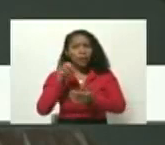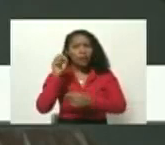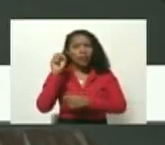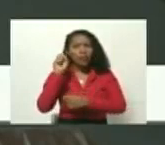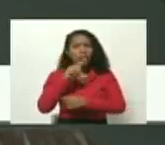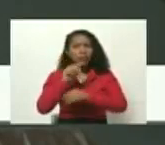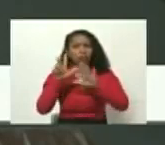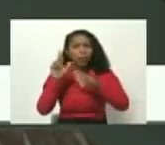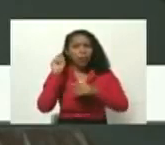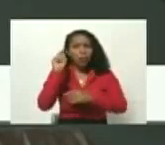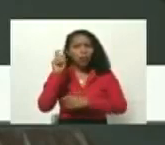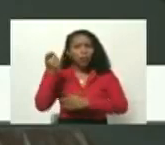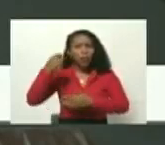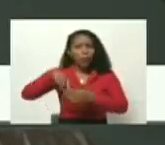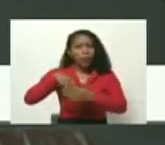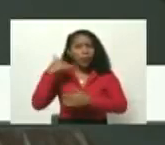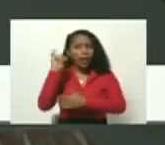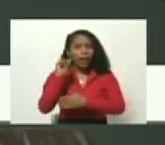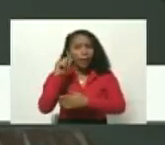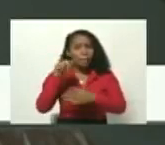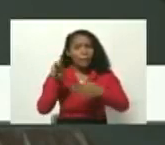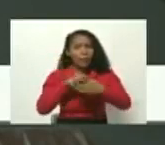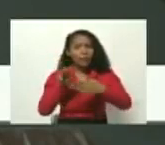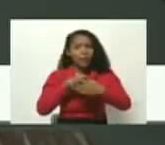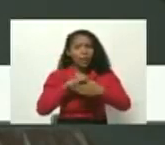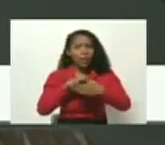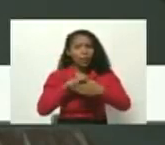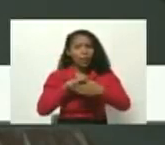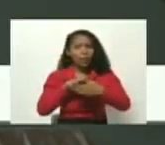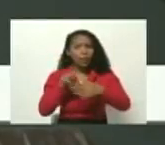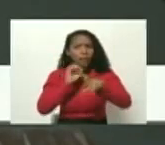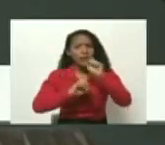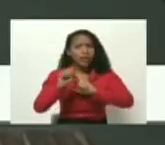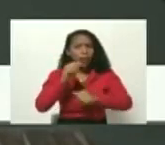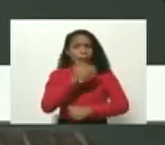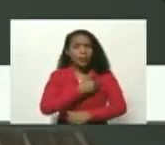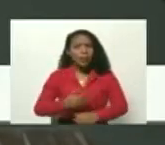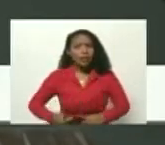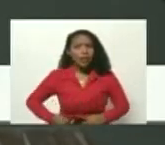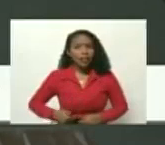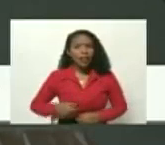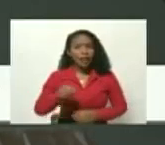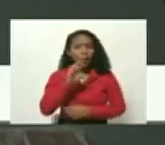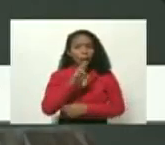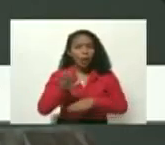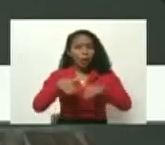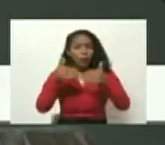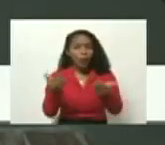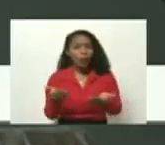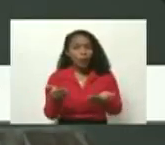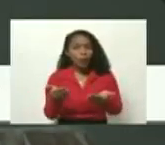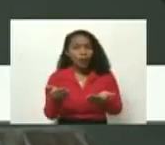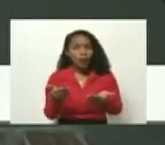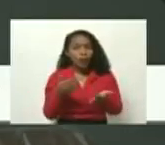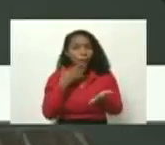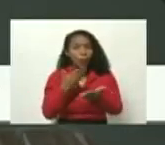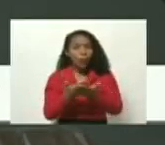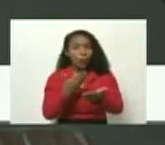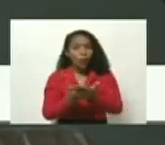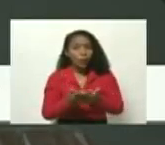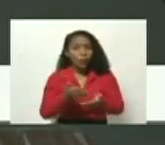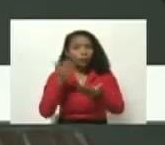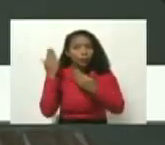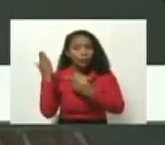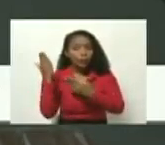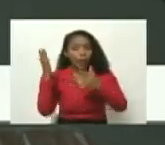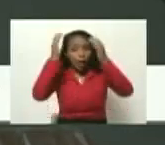un punto de cuenta que presenta el Ministerio de la Defensa al Presidente de la República, en el cual se propone lo siguiente: que